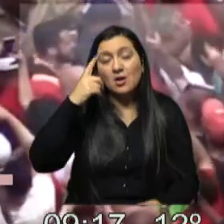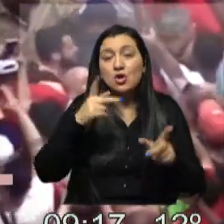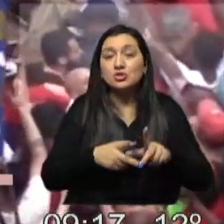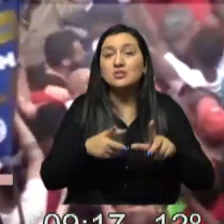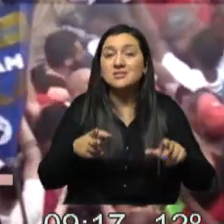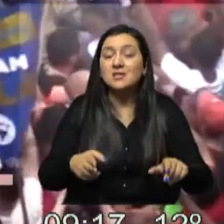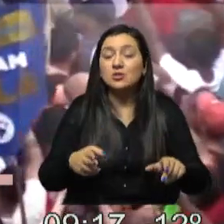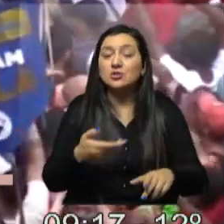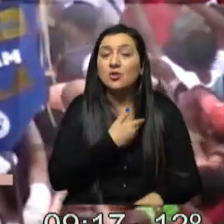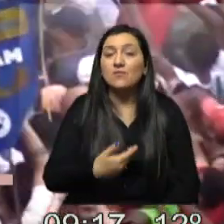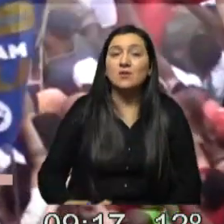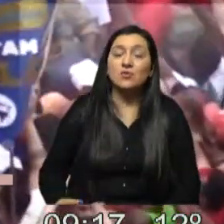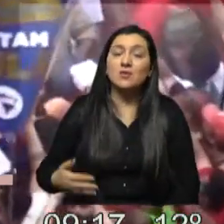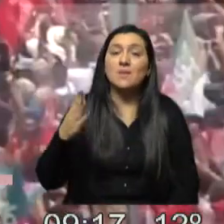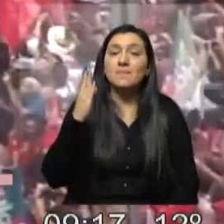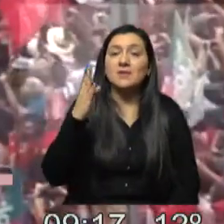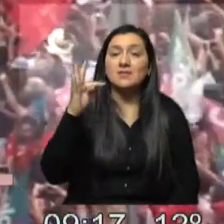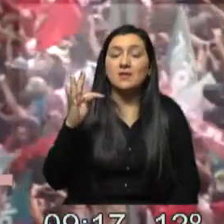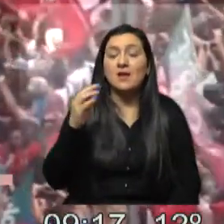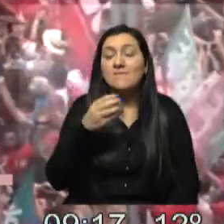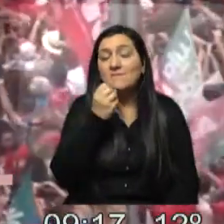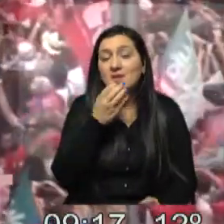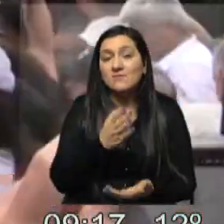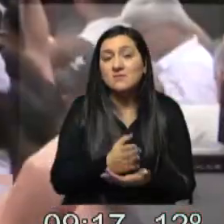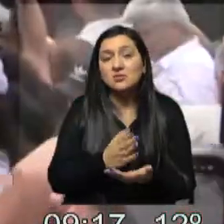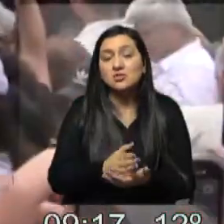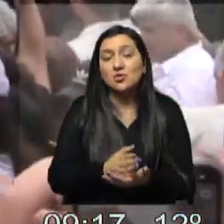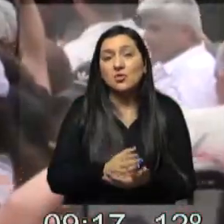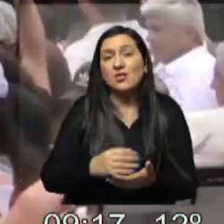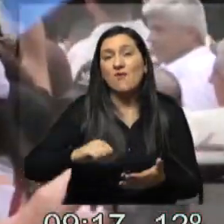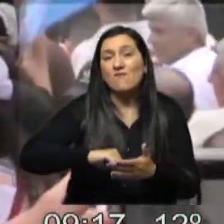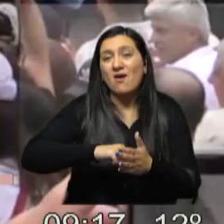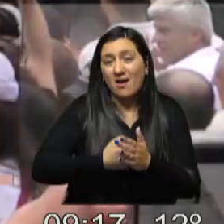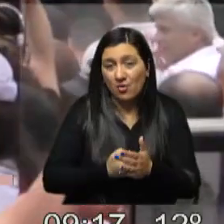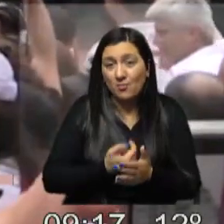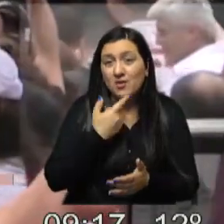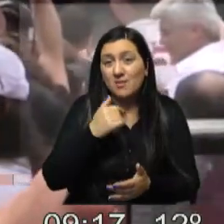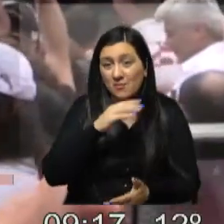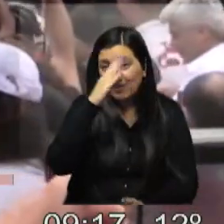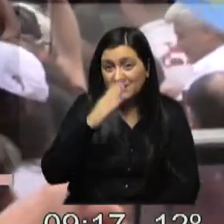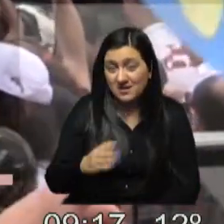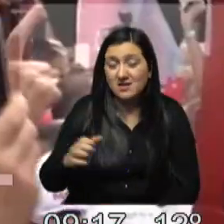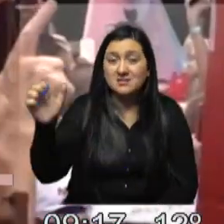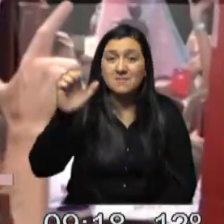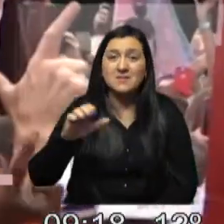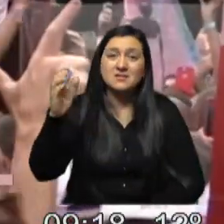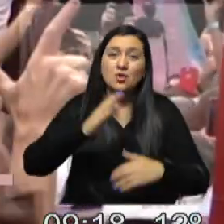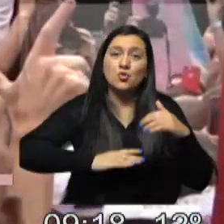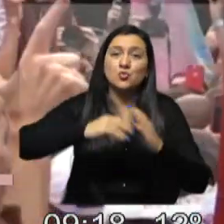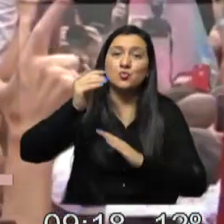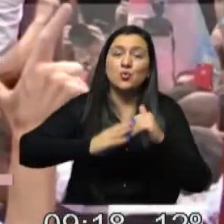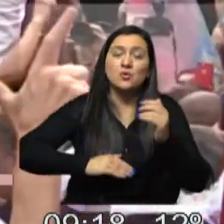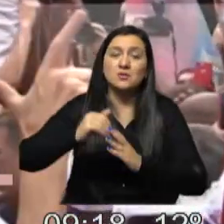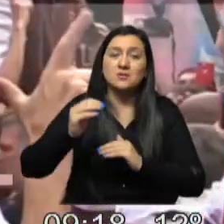PT, el beneficio que recibió el sector financiero, los bancos en particular en Brasil, las empresas constructoras que luego se